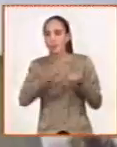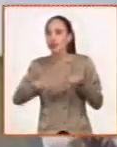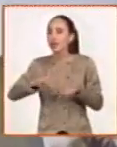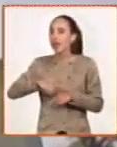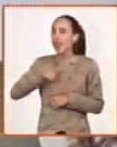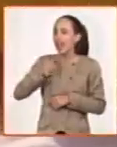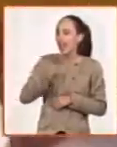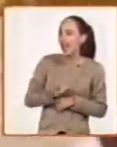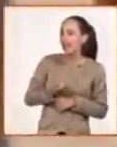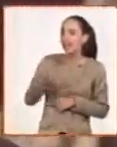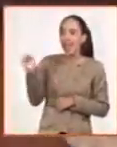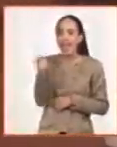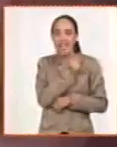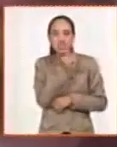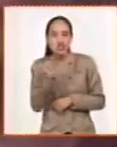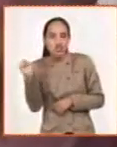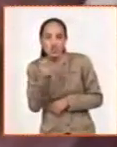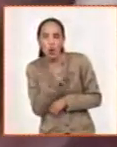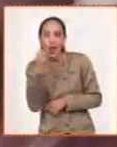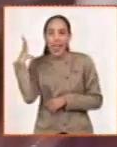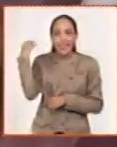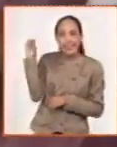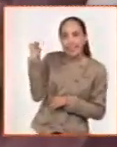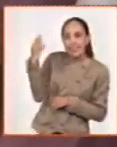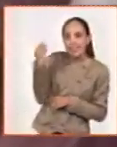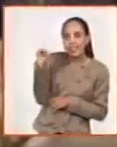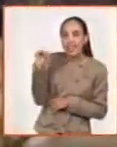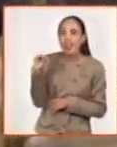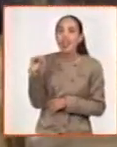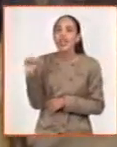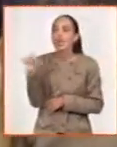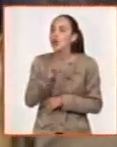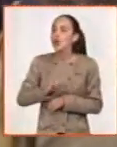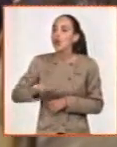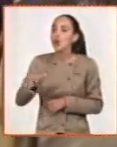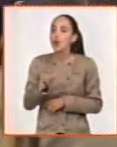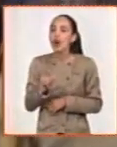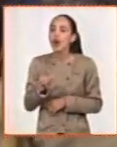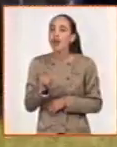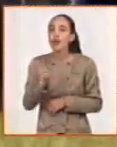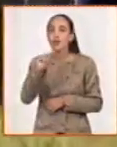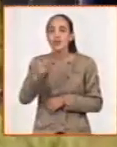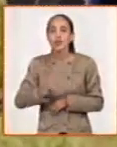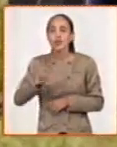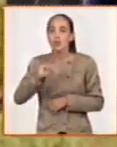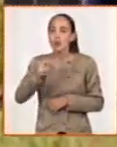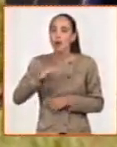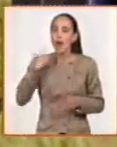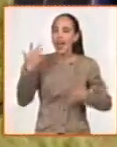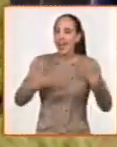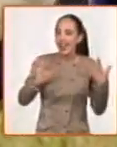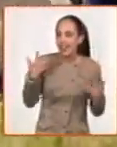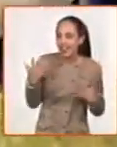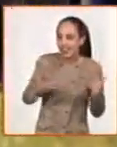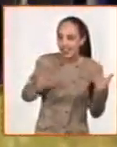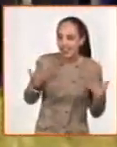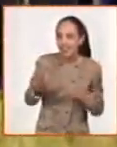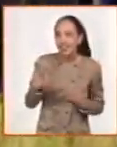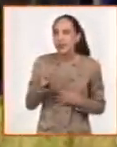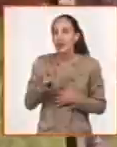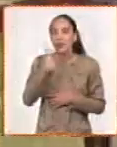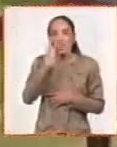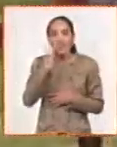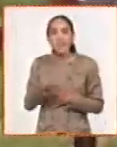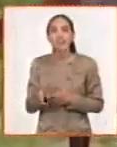los títeres, las adivinanzas, el espectáculo, en fin, les ha devuelto un poco de esa alegría y se ha visto en